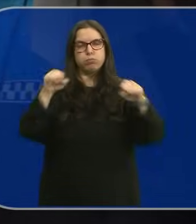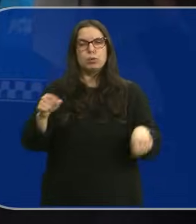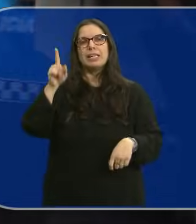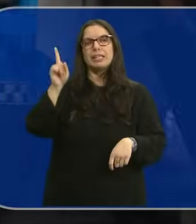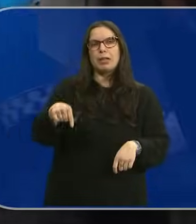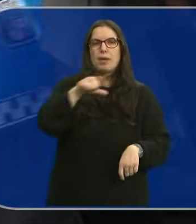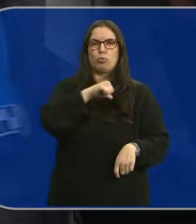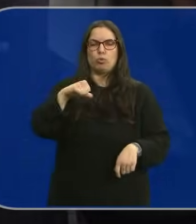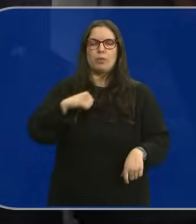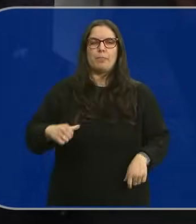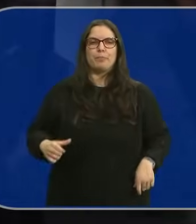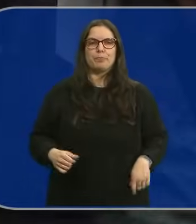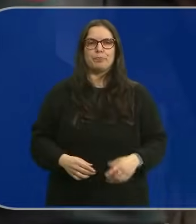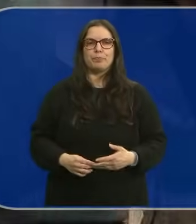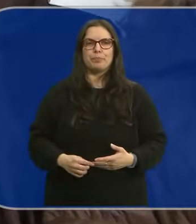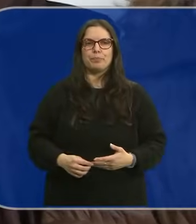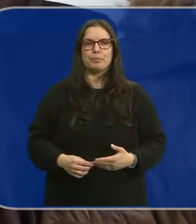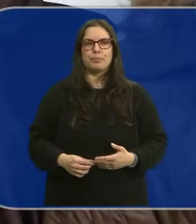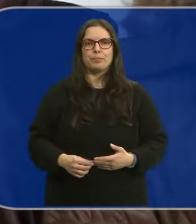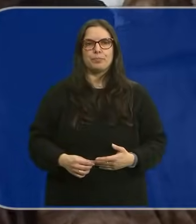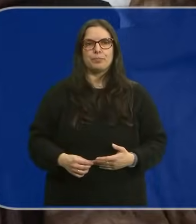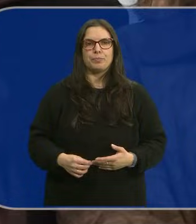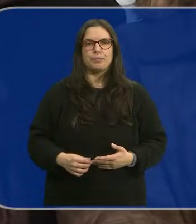la autonomía.